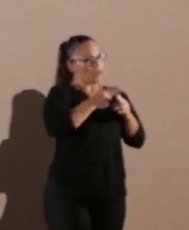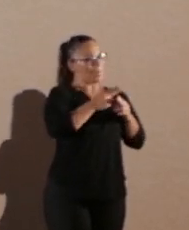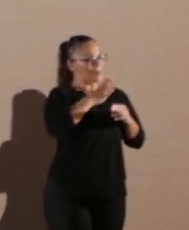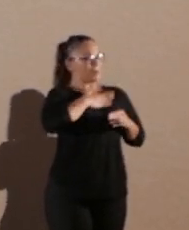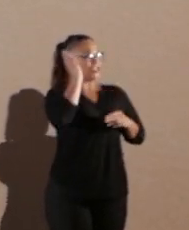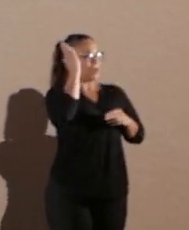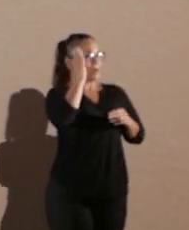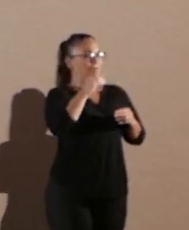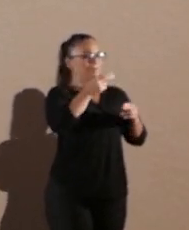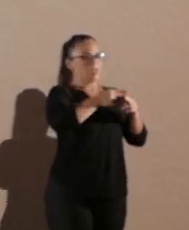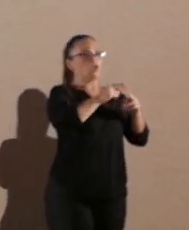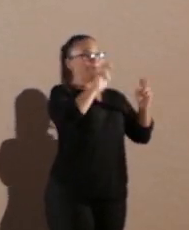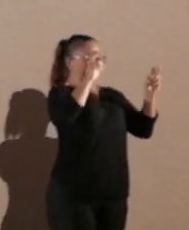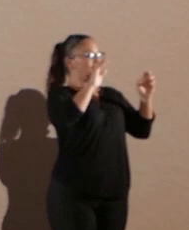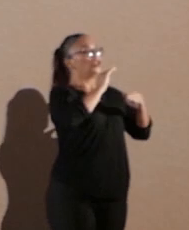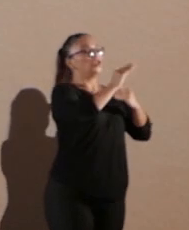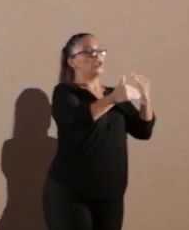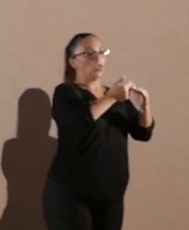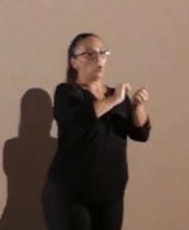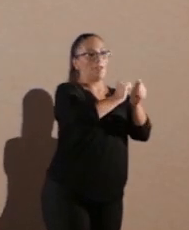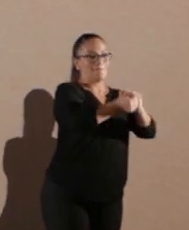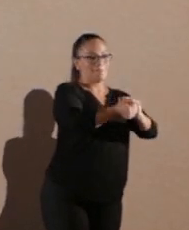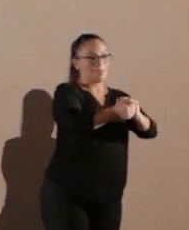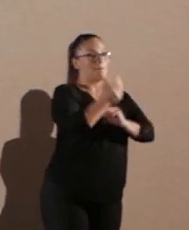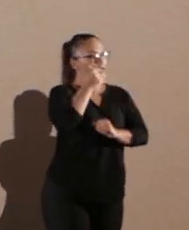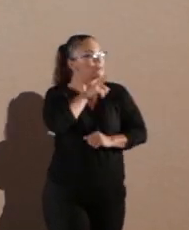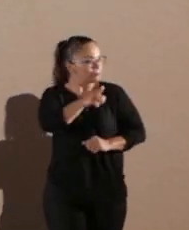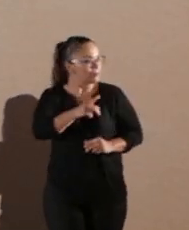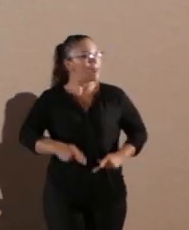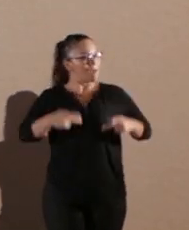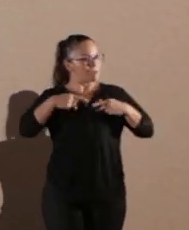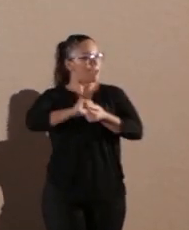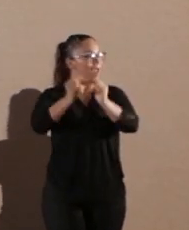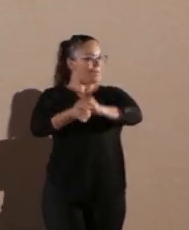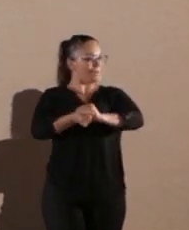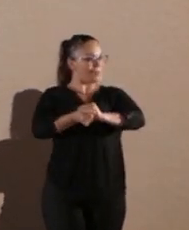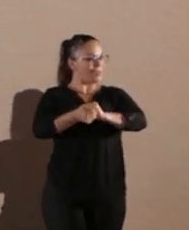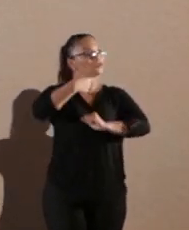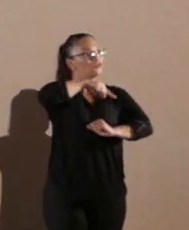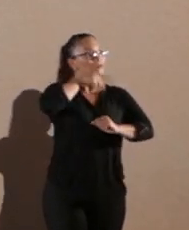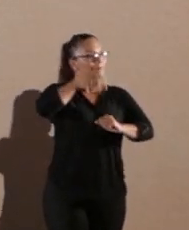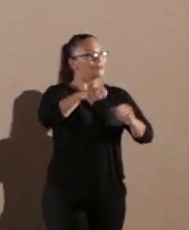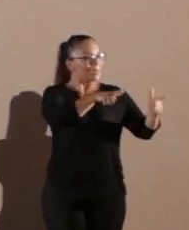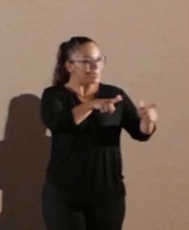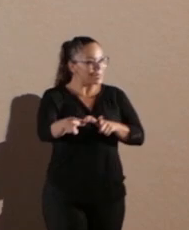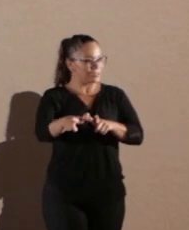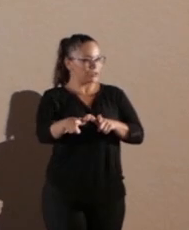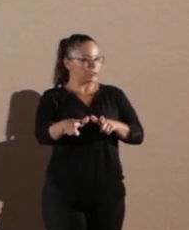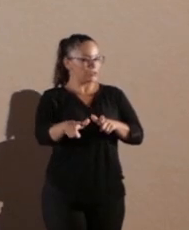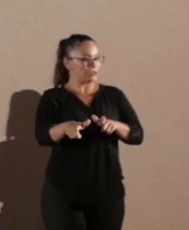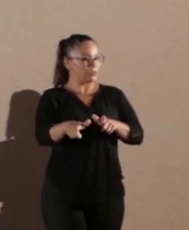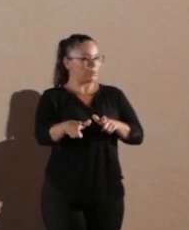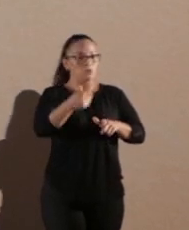que en la vida todo cambia y que realmente uno tiene que estar listo como los decían las personas que estaban acá antes uno